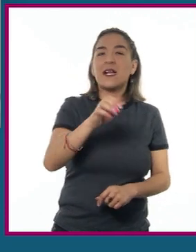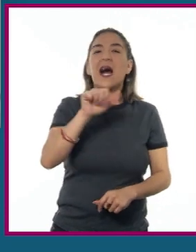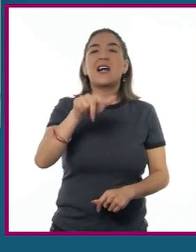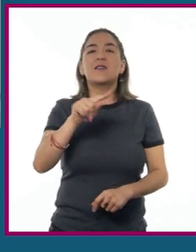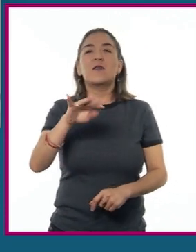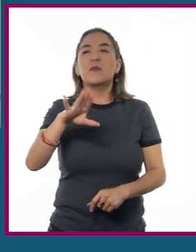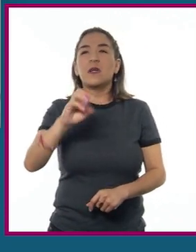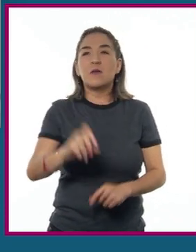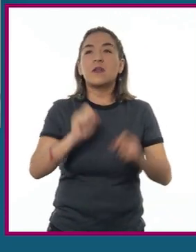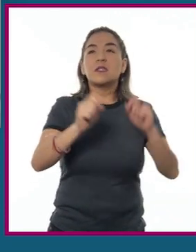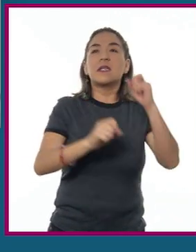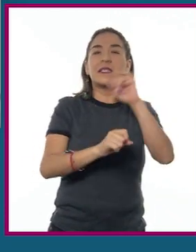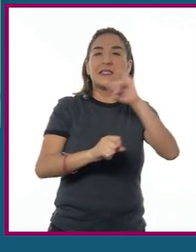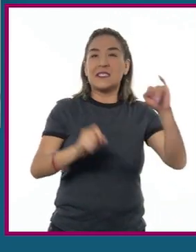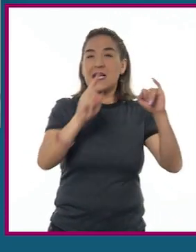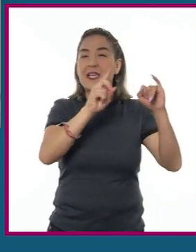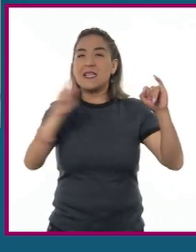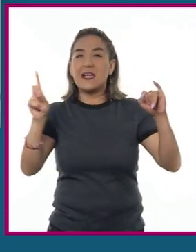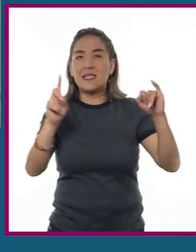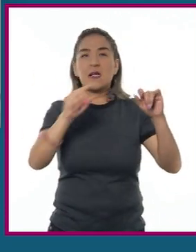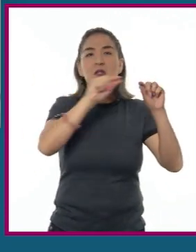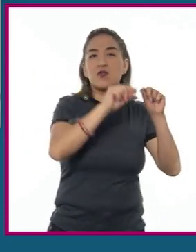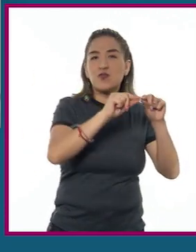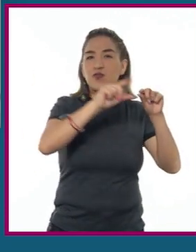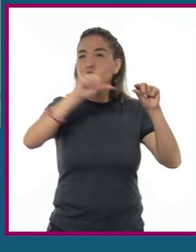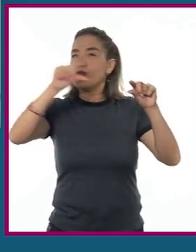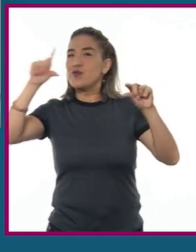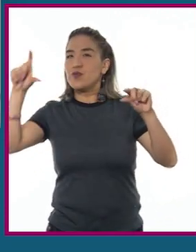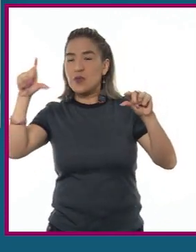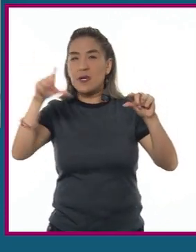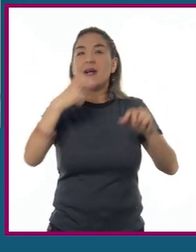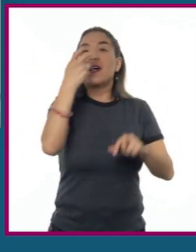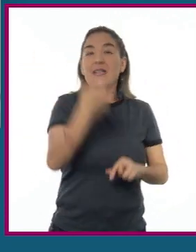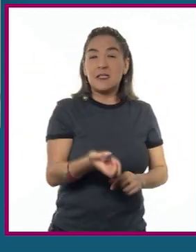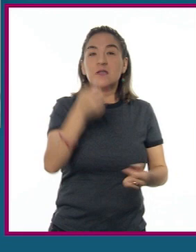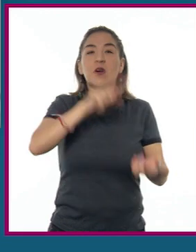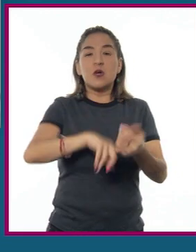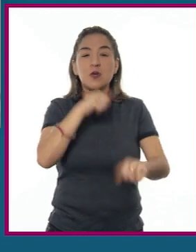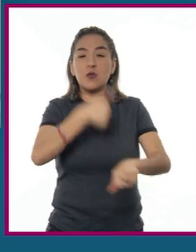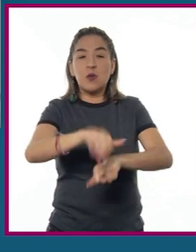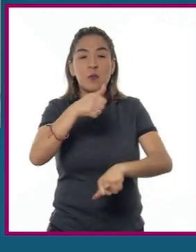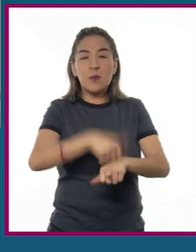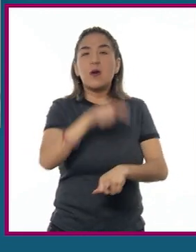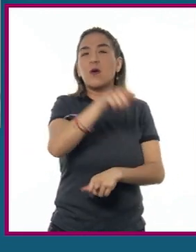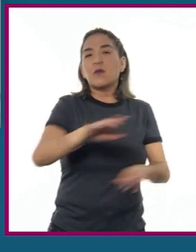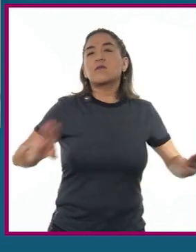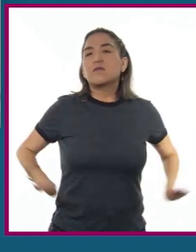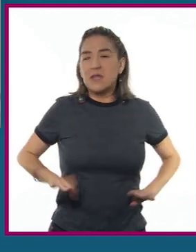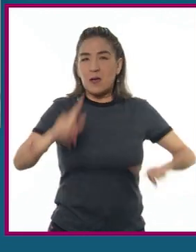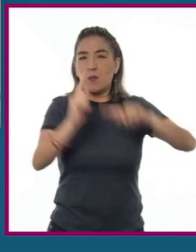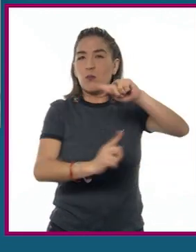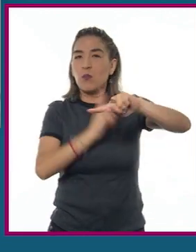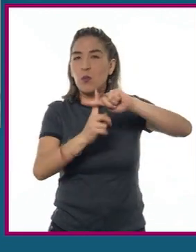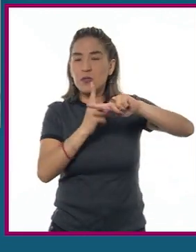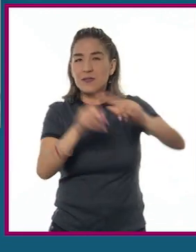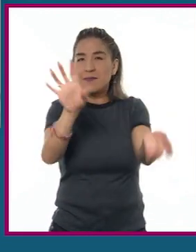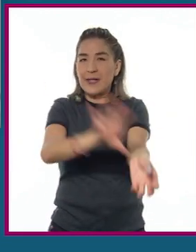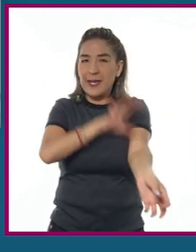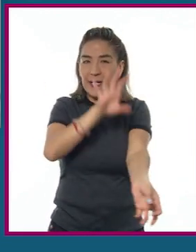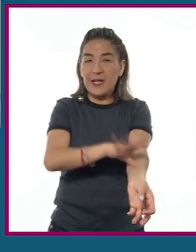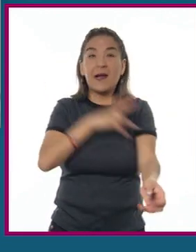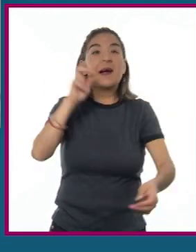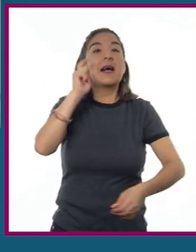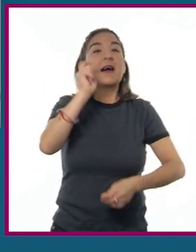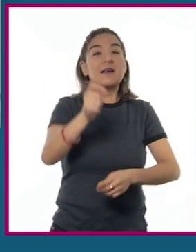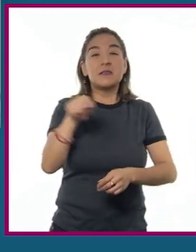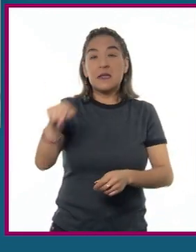de izquierda a derecha. Recuerda que ese número nos indica la cantidad de protones o cargas positivas. Cuando el átomo